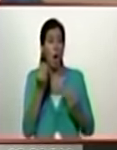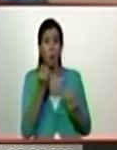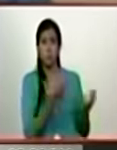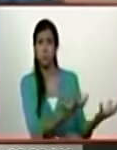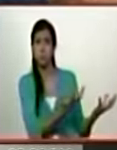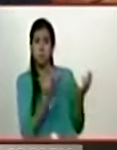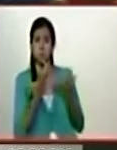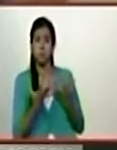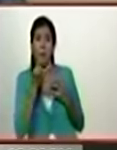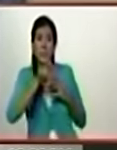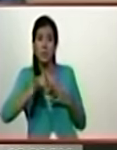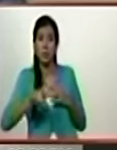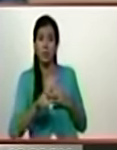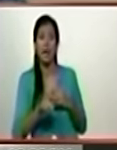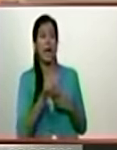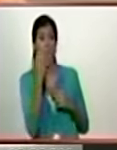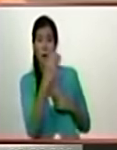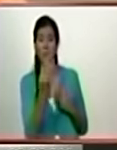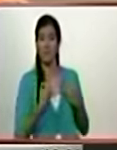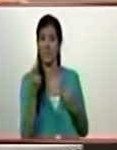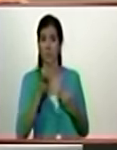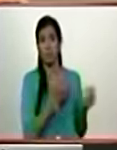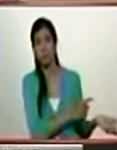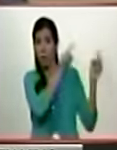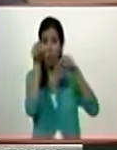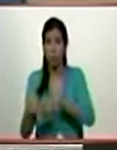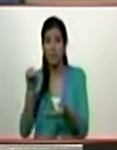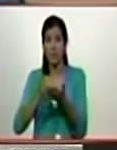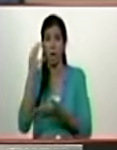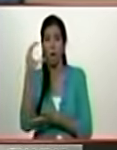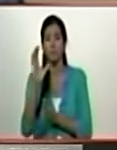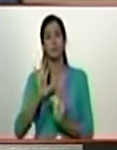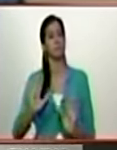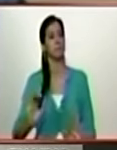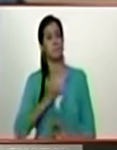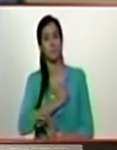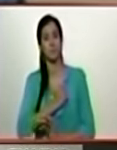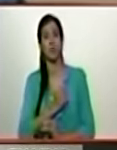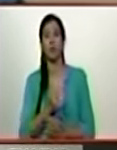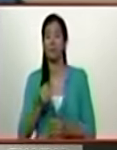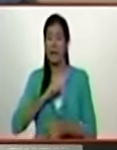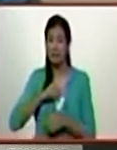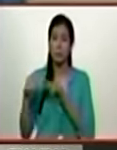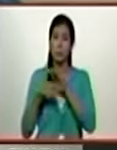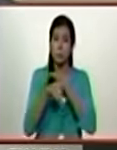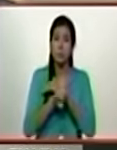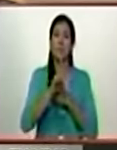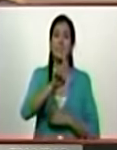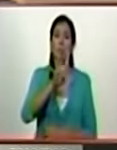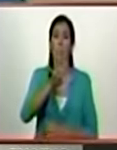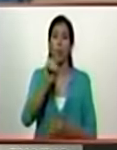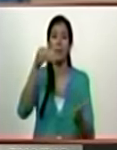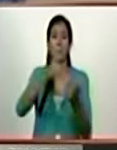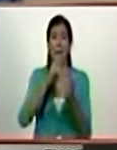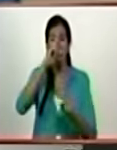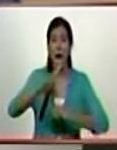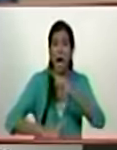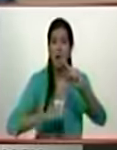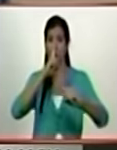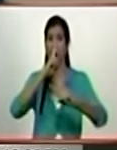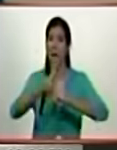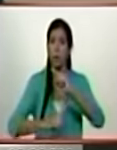las personas que se están yendo. Imagínense, nosotros estamos recibiendo más de 140 mil por año. Eso no lo